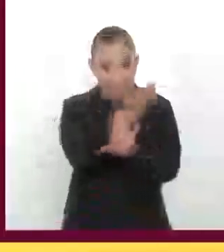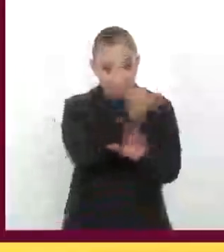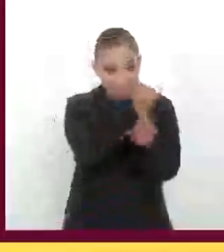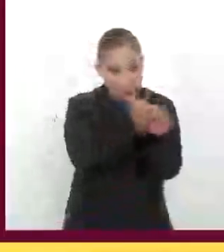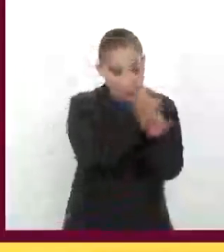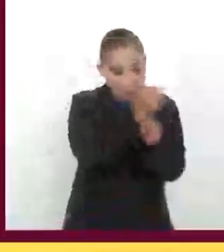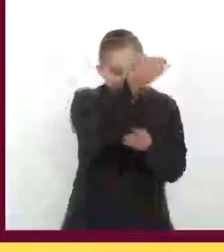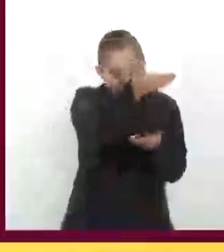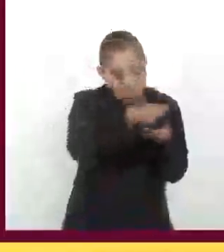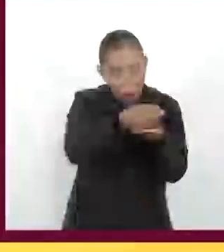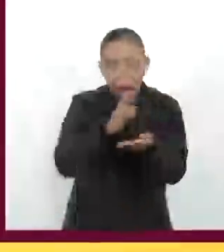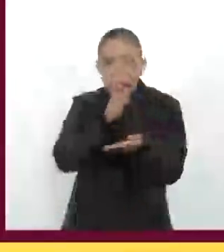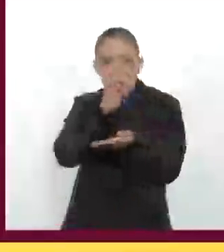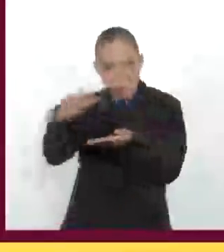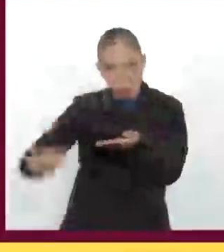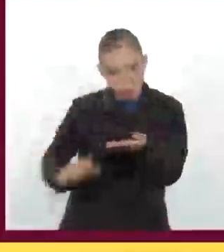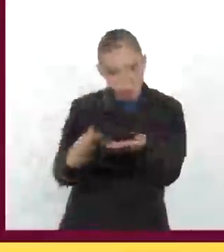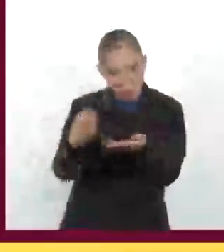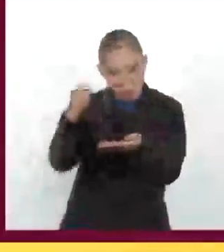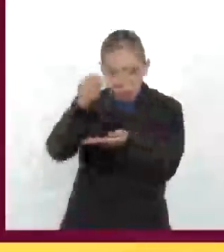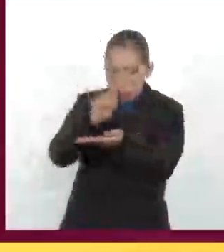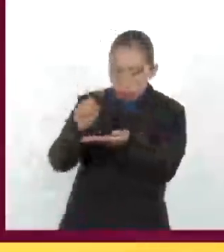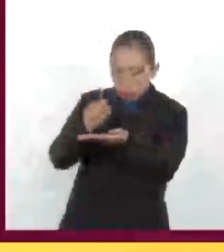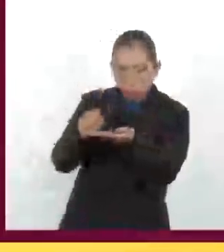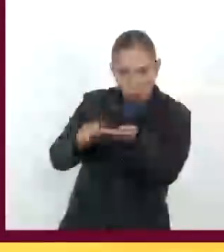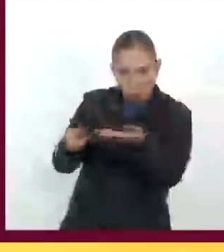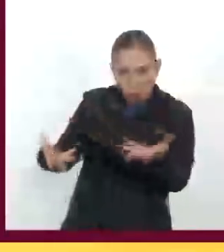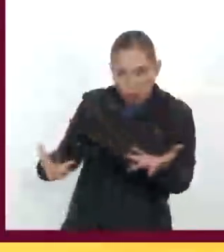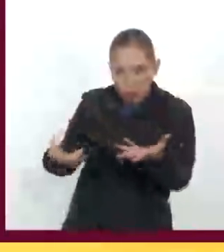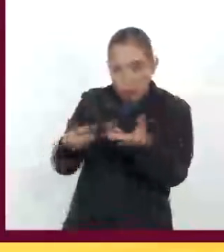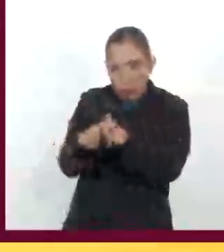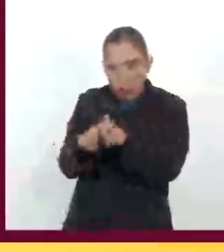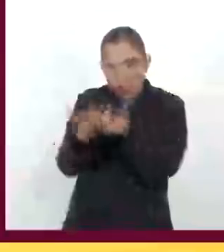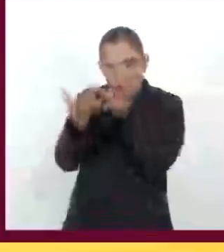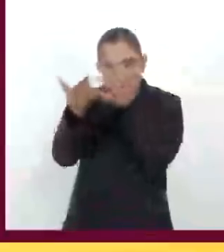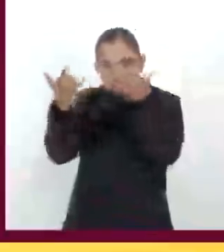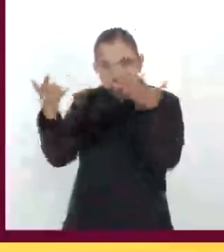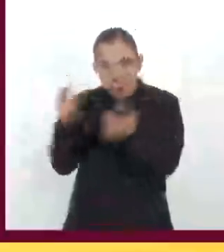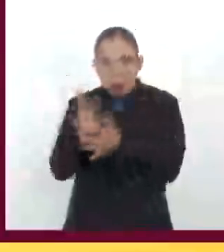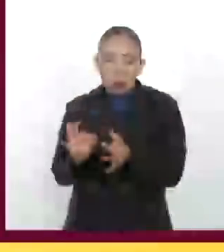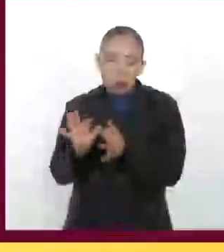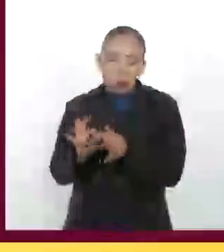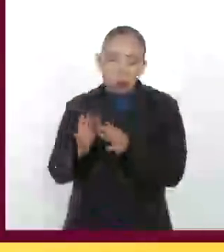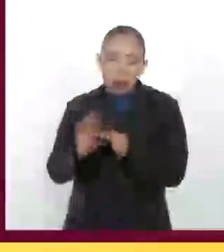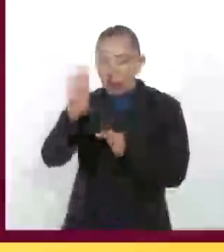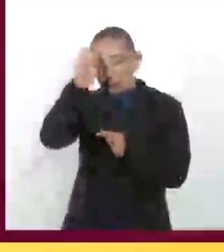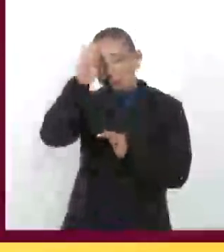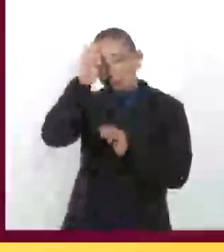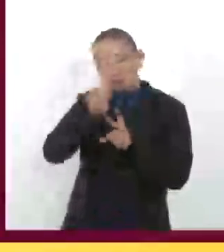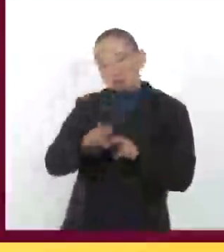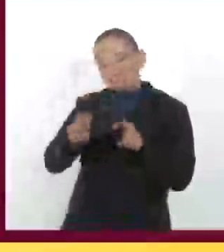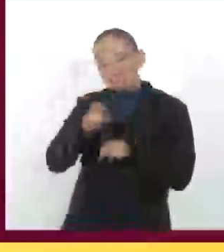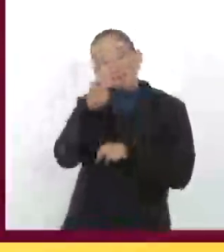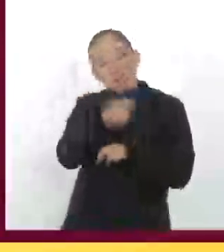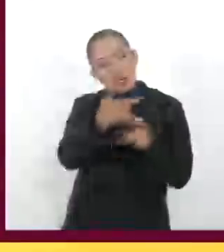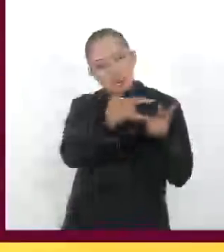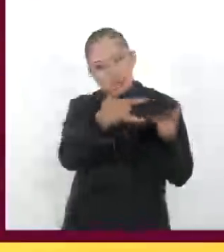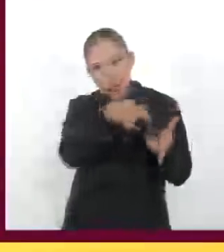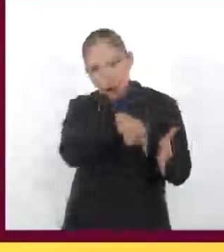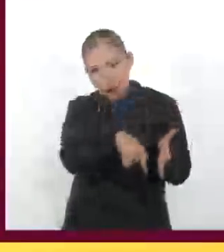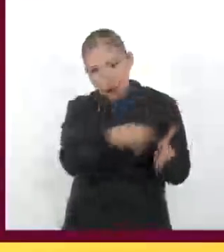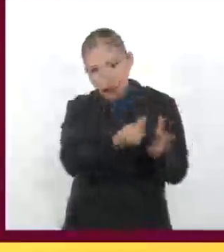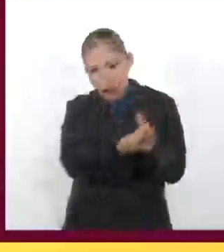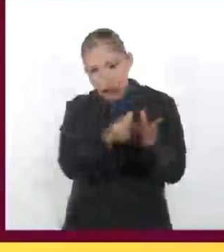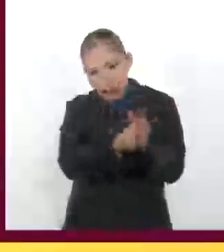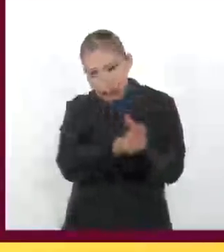que investigaron, sus respuestas a las preguntas que les planteamos y su relato, así como sus reflexiones en torno